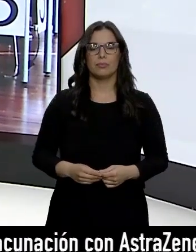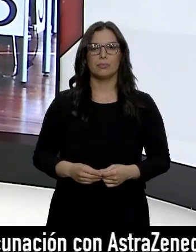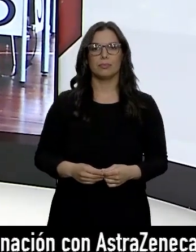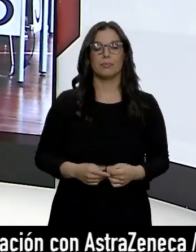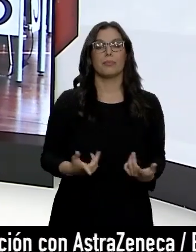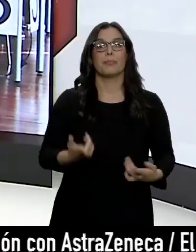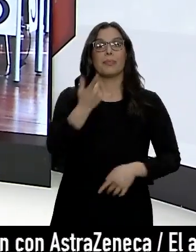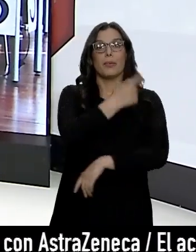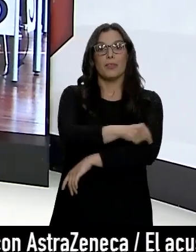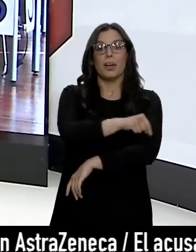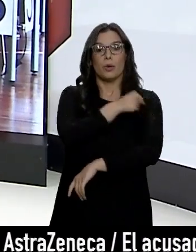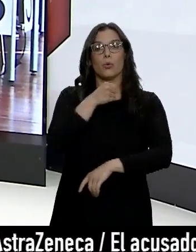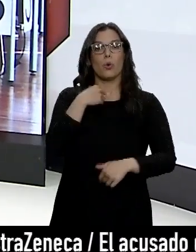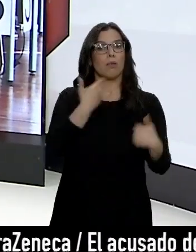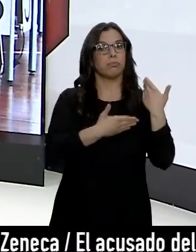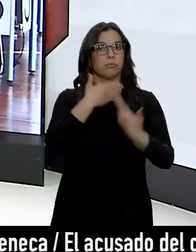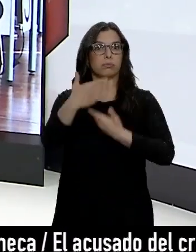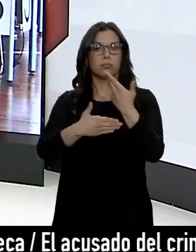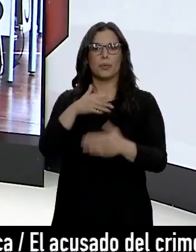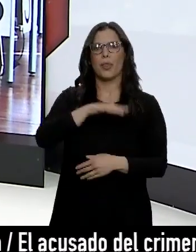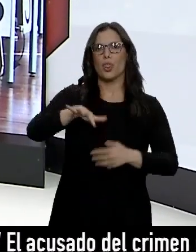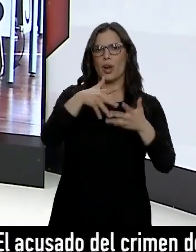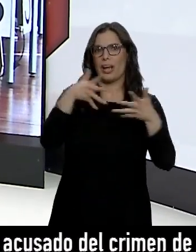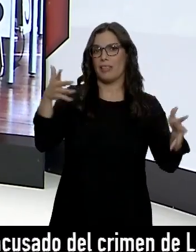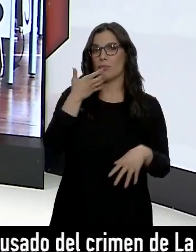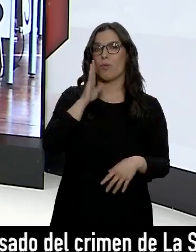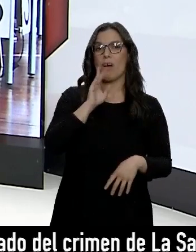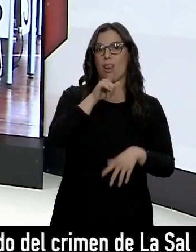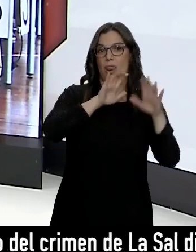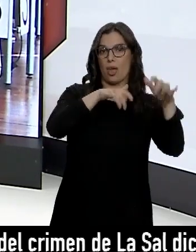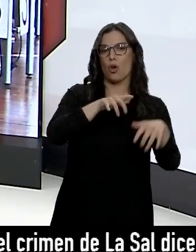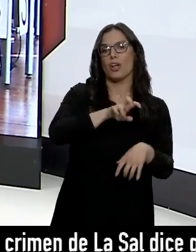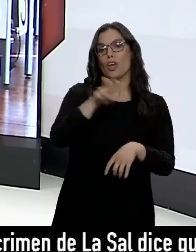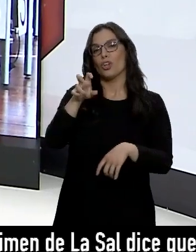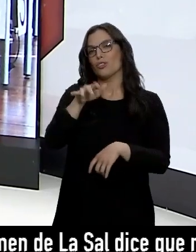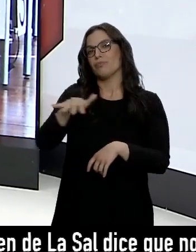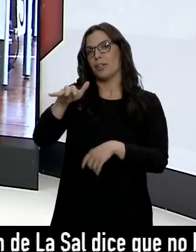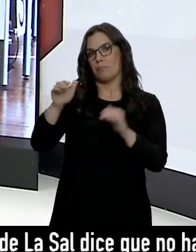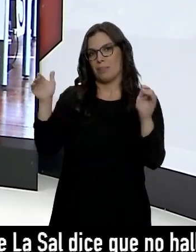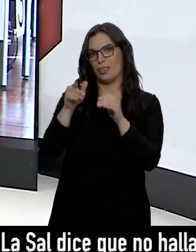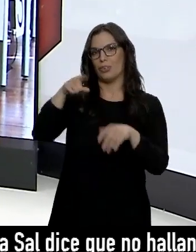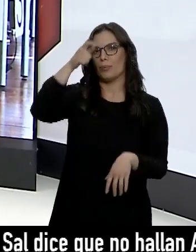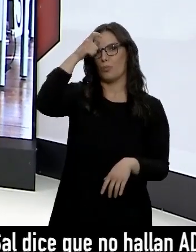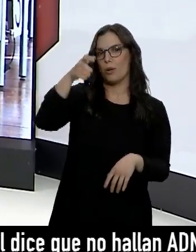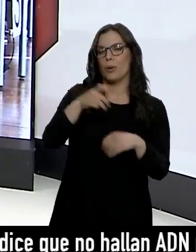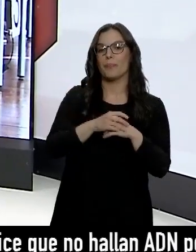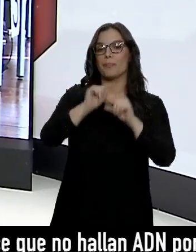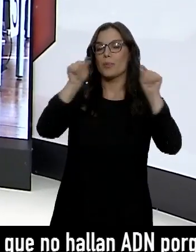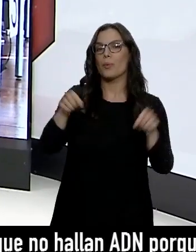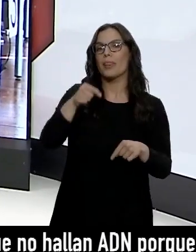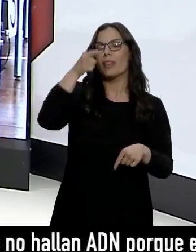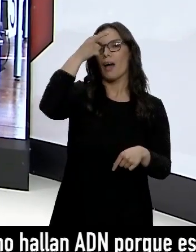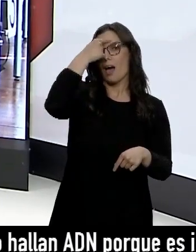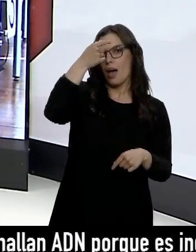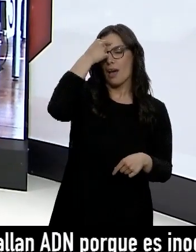Las vacunaciones se están desarrollando en grandes sitios como ese de León y en lugares algo más modestos en el medio rural. En Ávila, en Sotillo